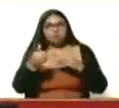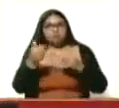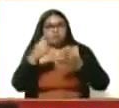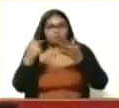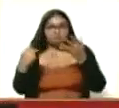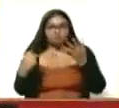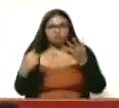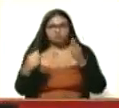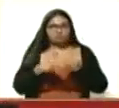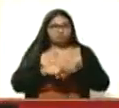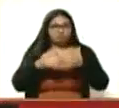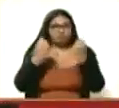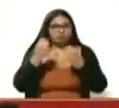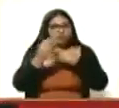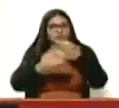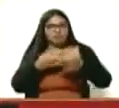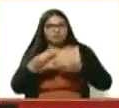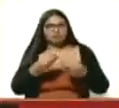de todas las violaciones